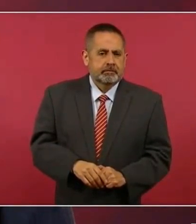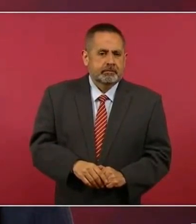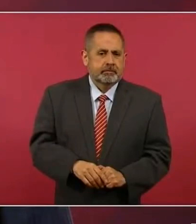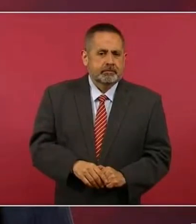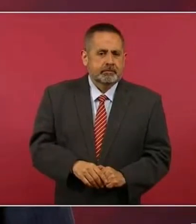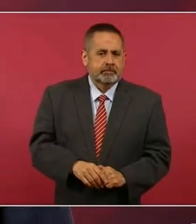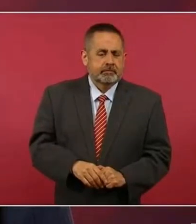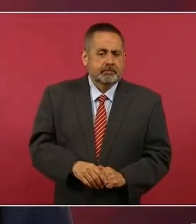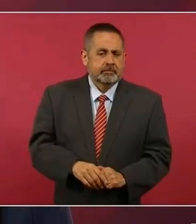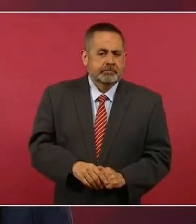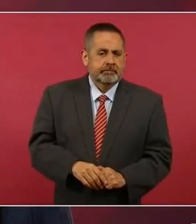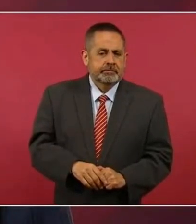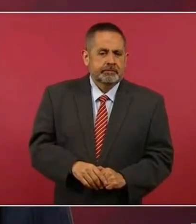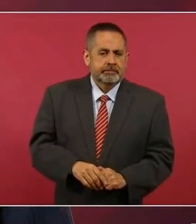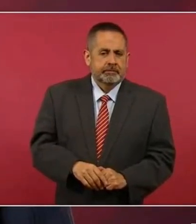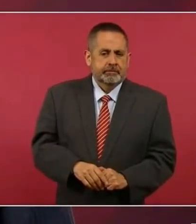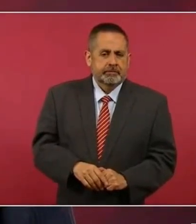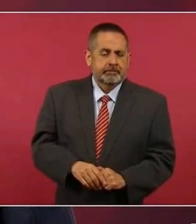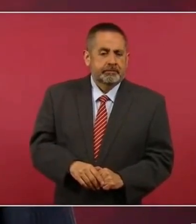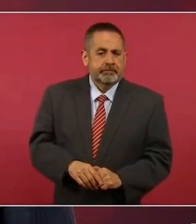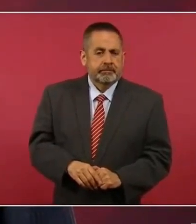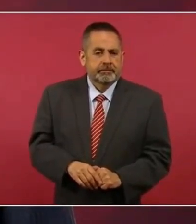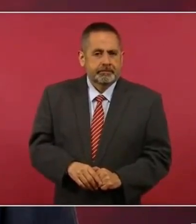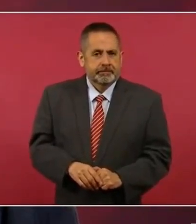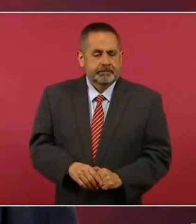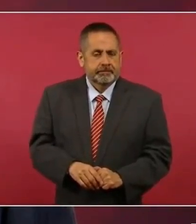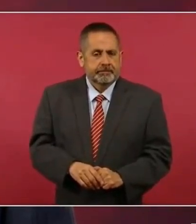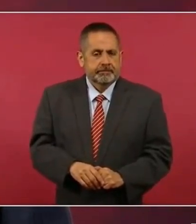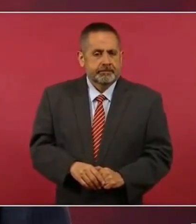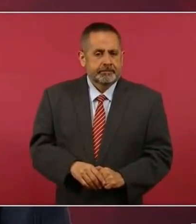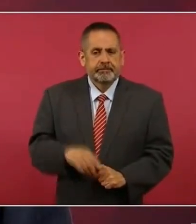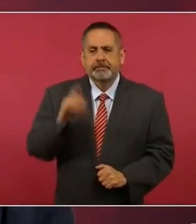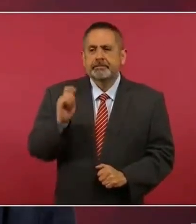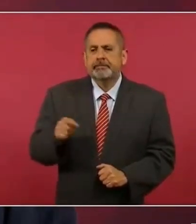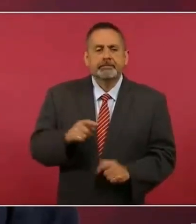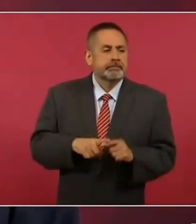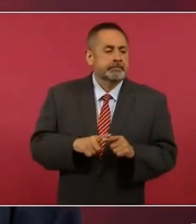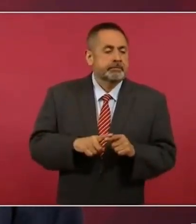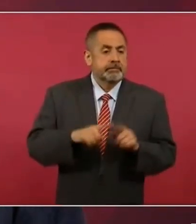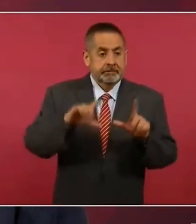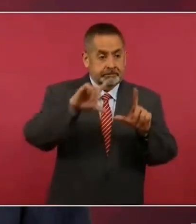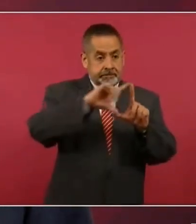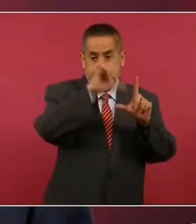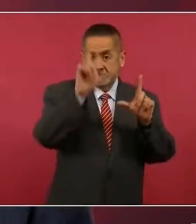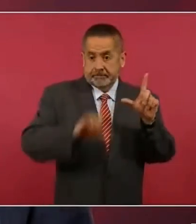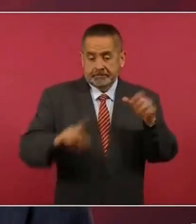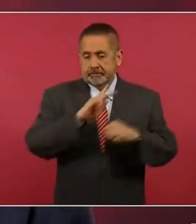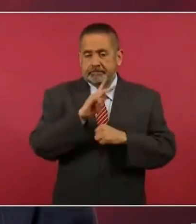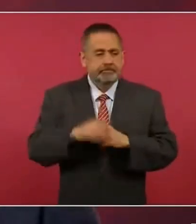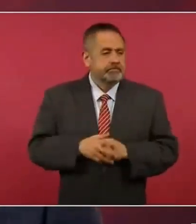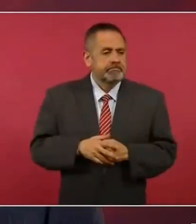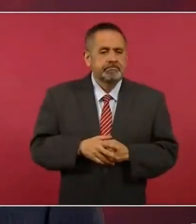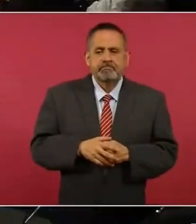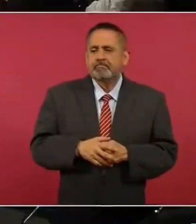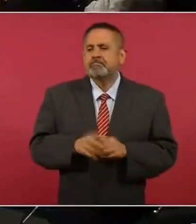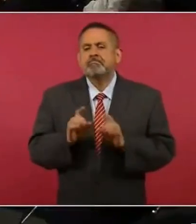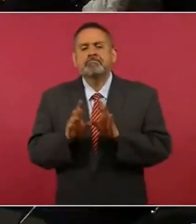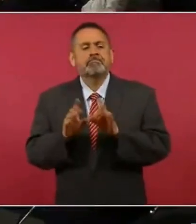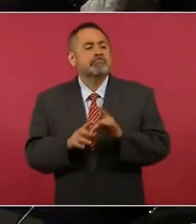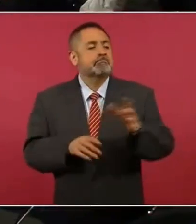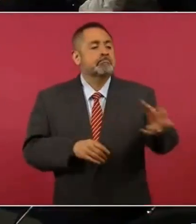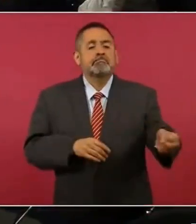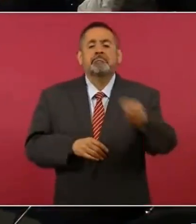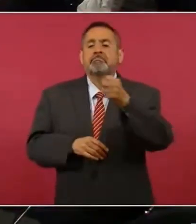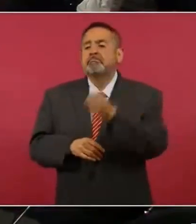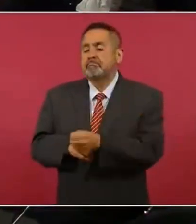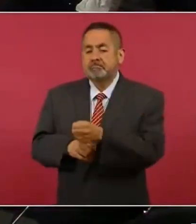porque no se trata de gobernar un país y llevar a cabo una transformación o